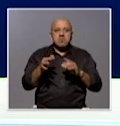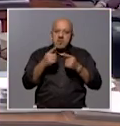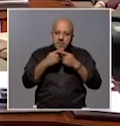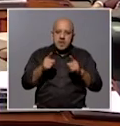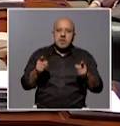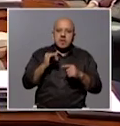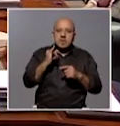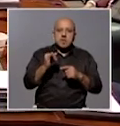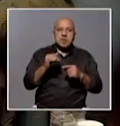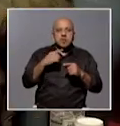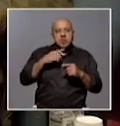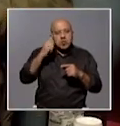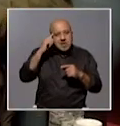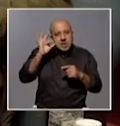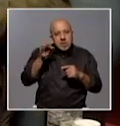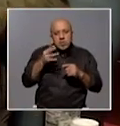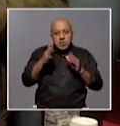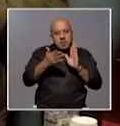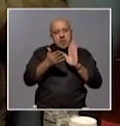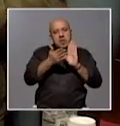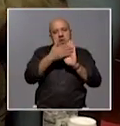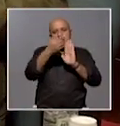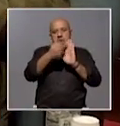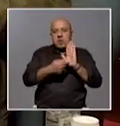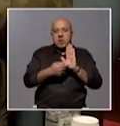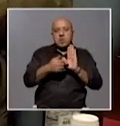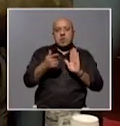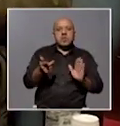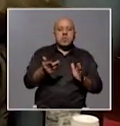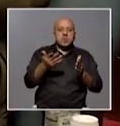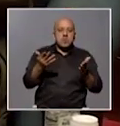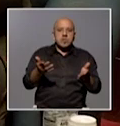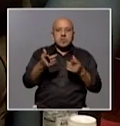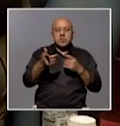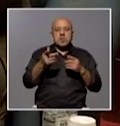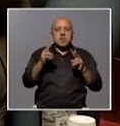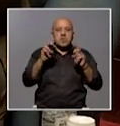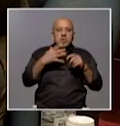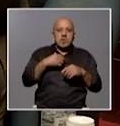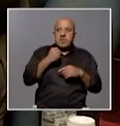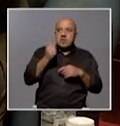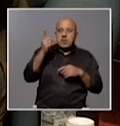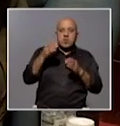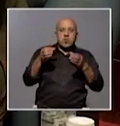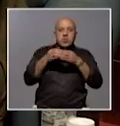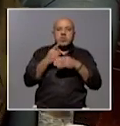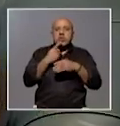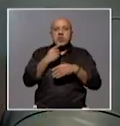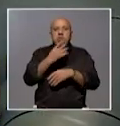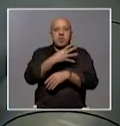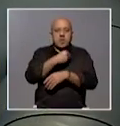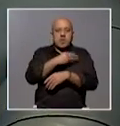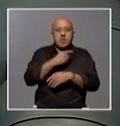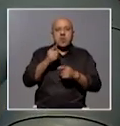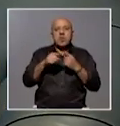creo que el texto básicamente recogía en buena medida de las preferencias del partido nacional y en menor medida